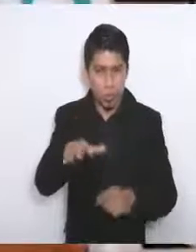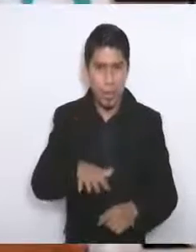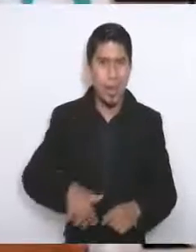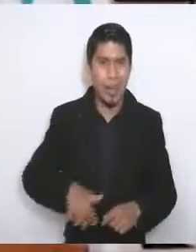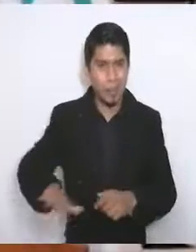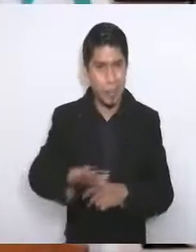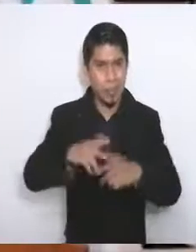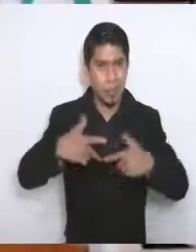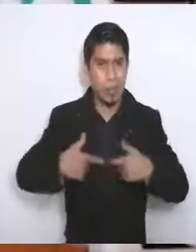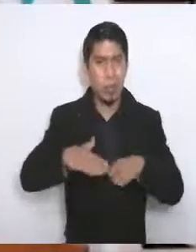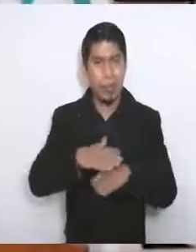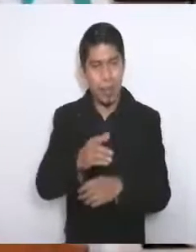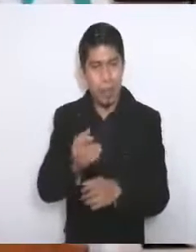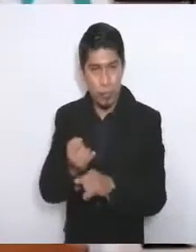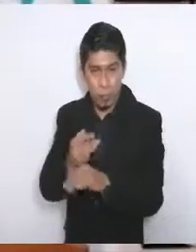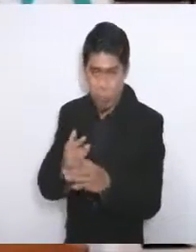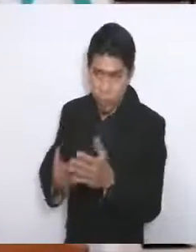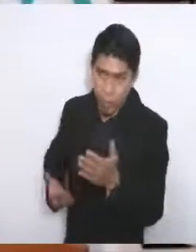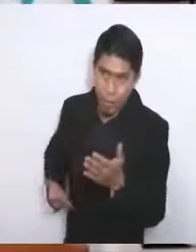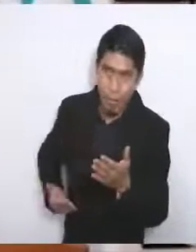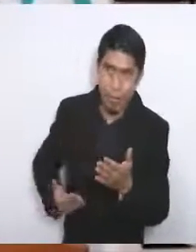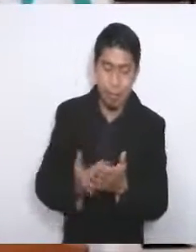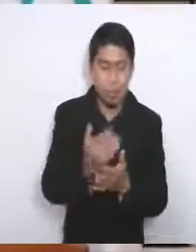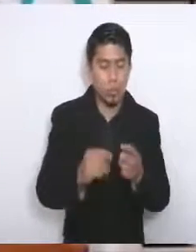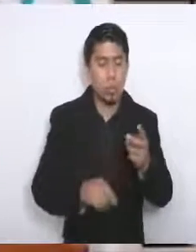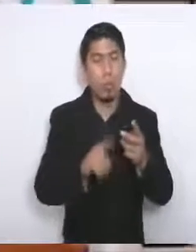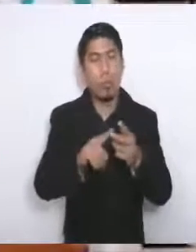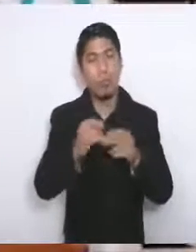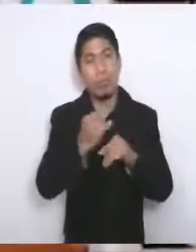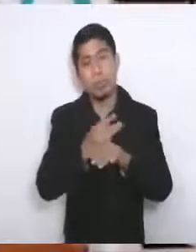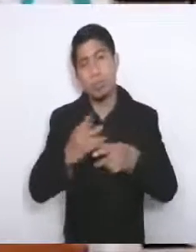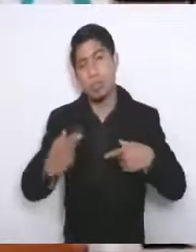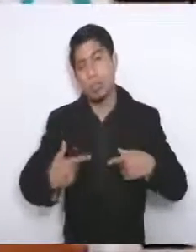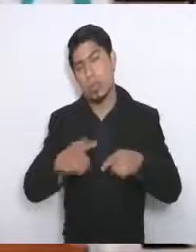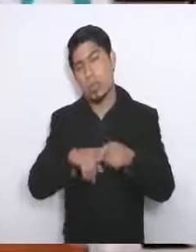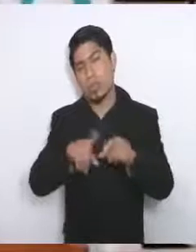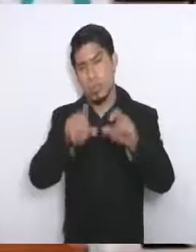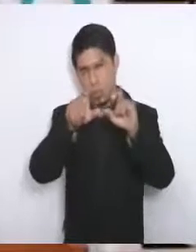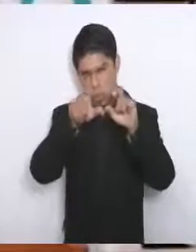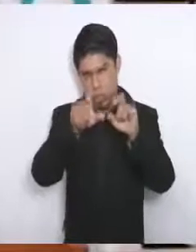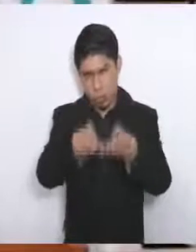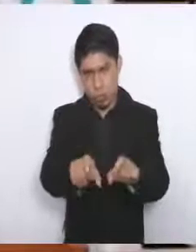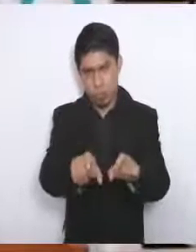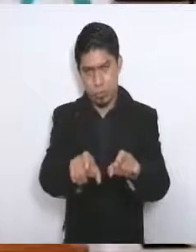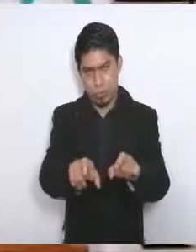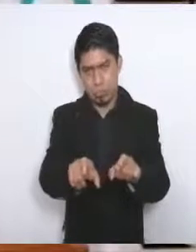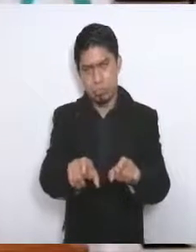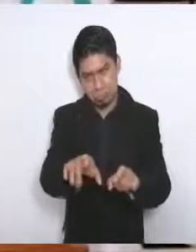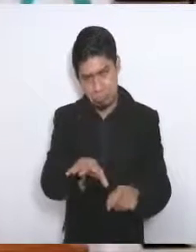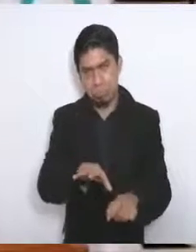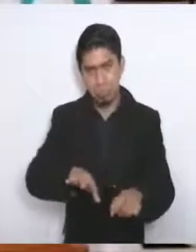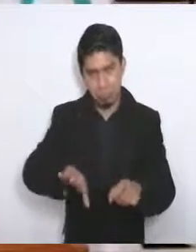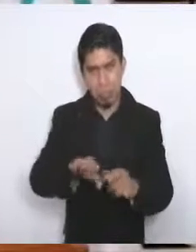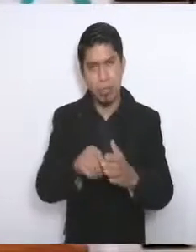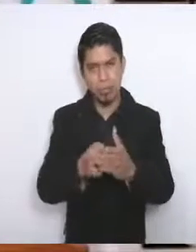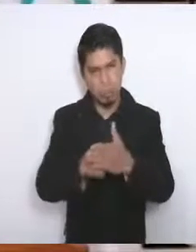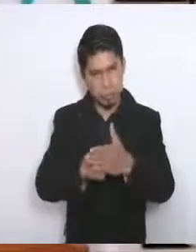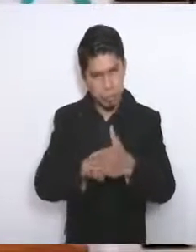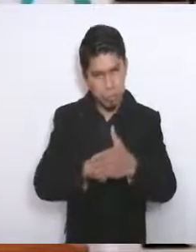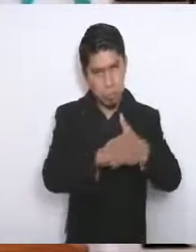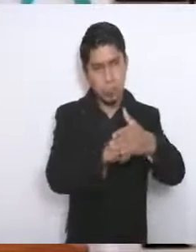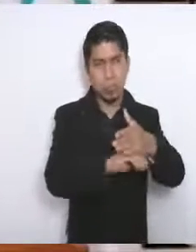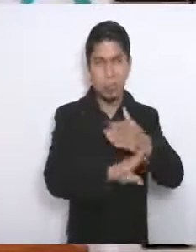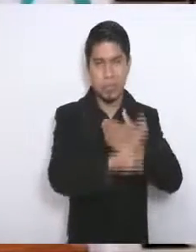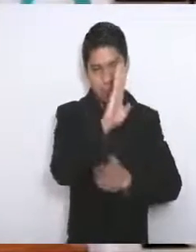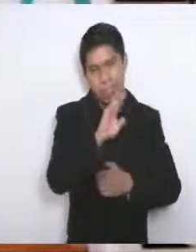ya que tanto el acceso a la información como la protección de datos personales potencia la resiliencia de nuestra